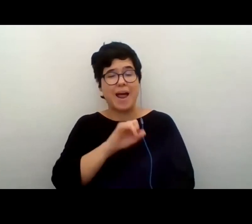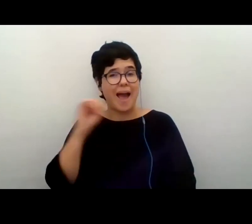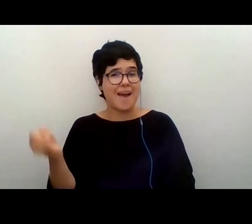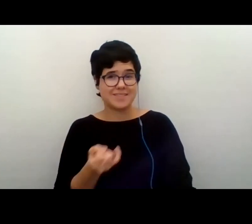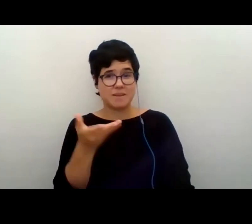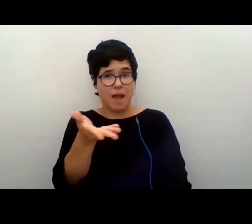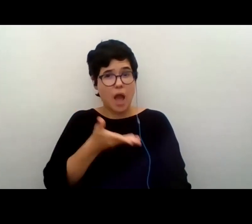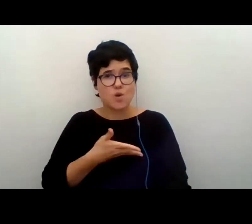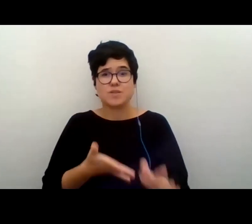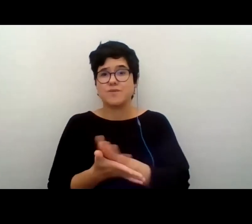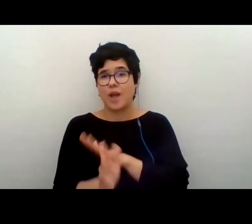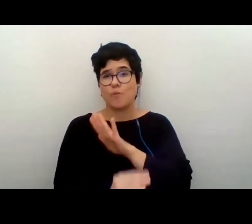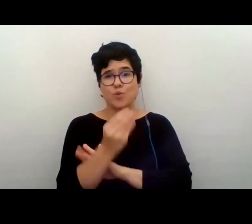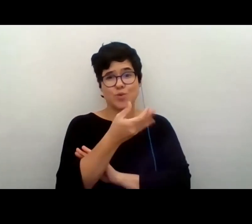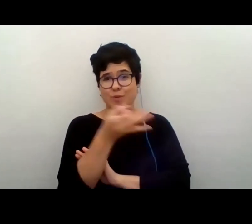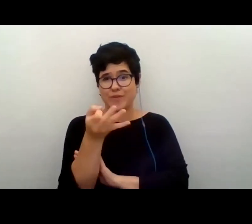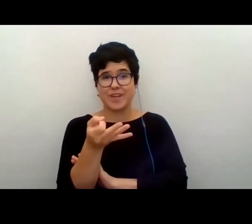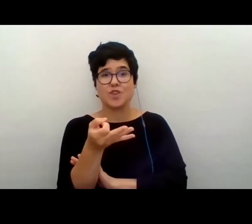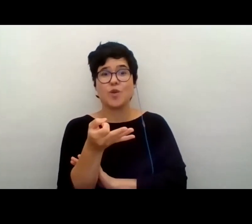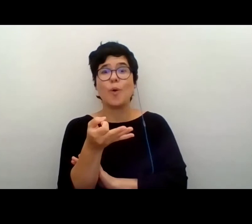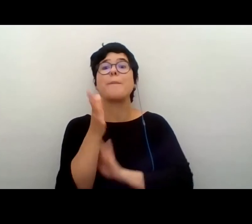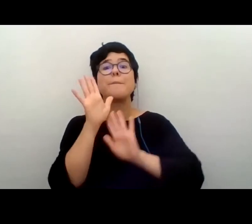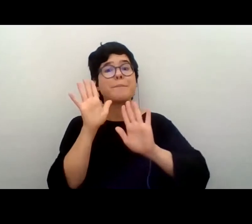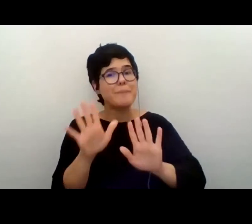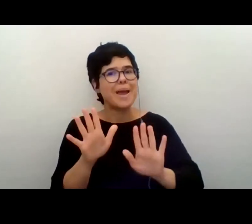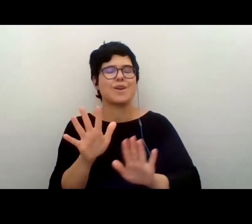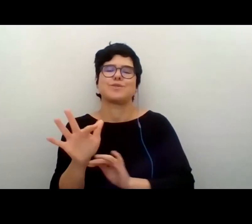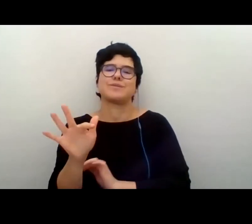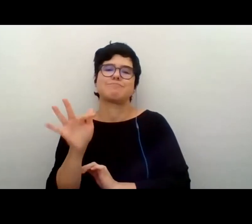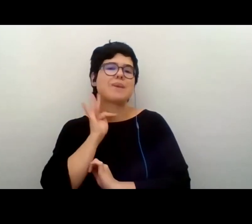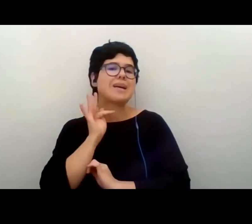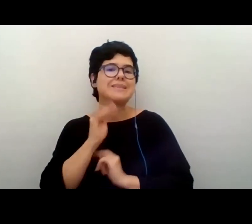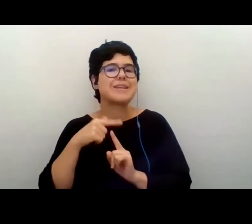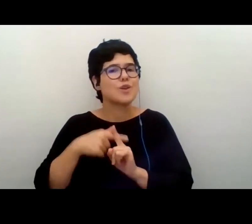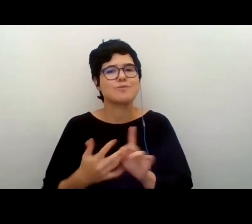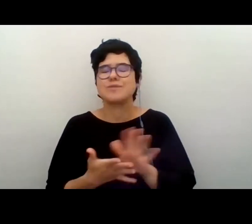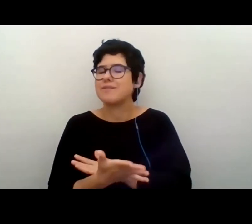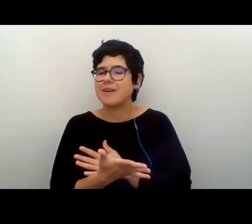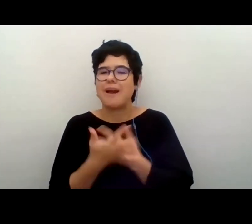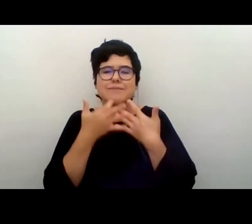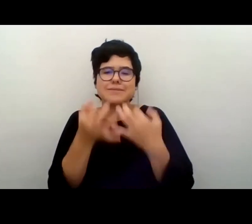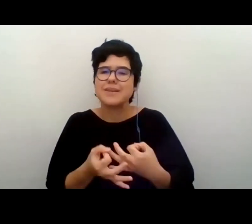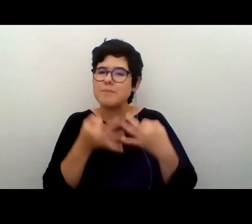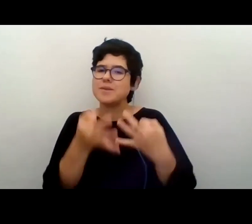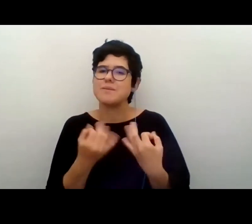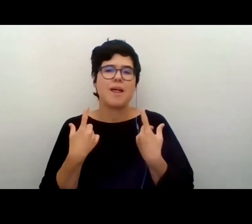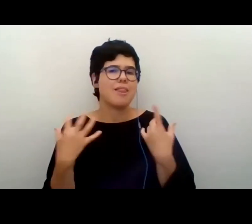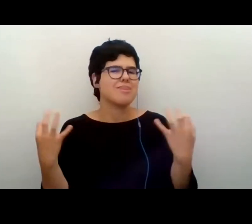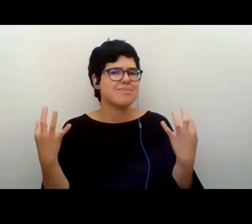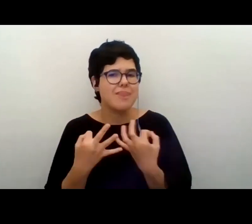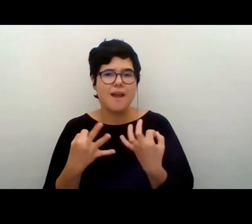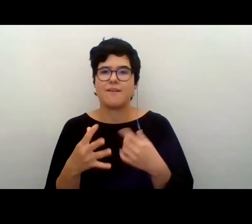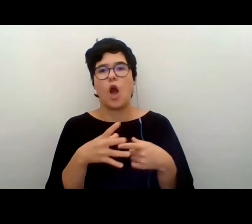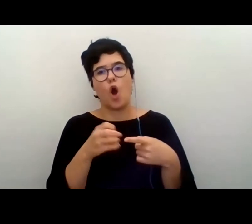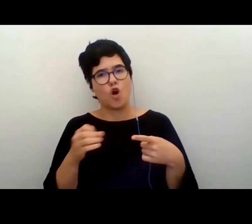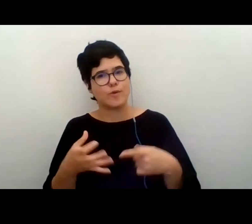ir fenomenal. Pero un hipotiroidismo debe ser tratado siempre con hormona tiroidea. No podemos buscar sustitutos